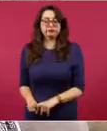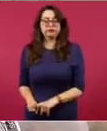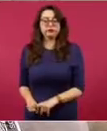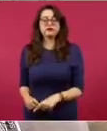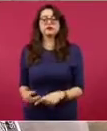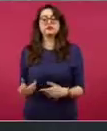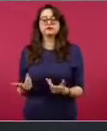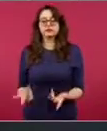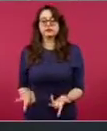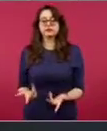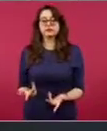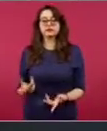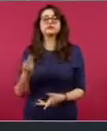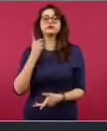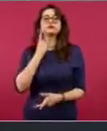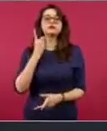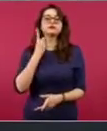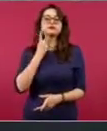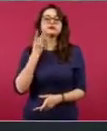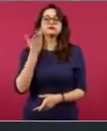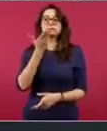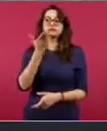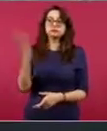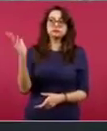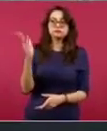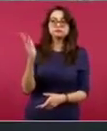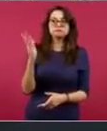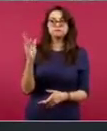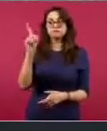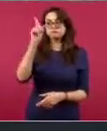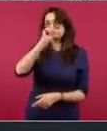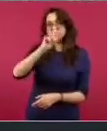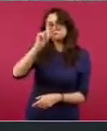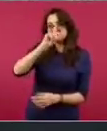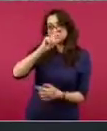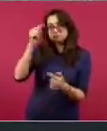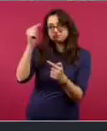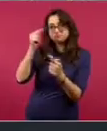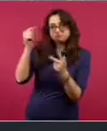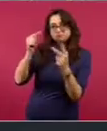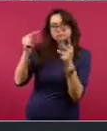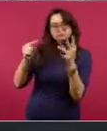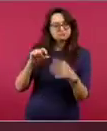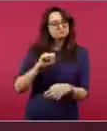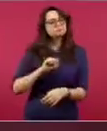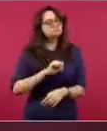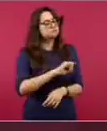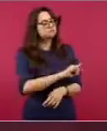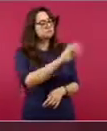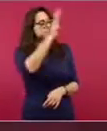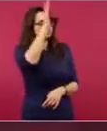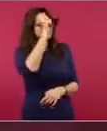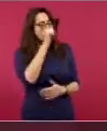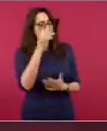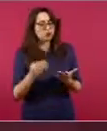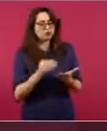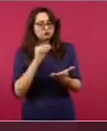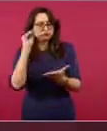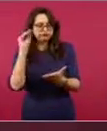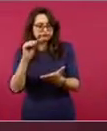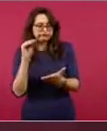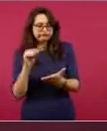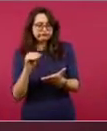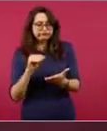los legisladores, los diputados federales, las recomendaciones o los argumentos que presentaron las